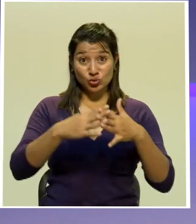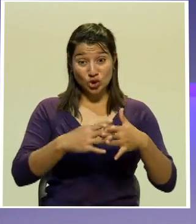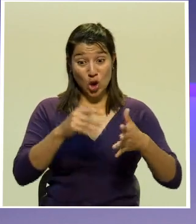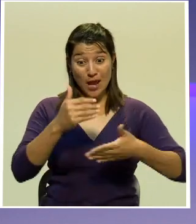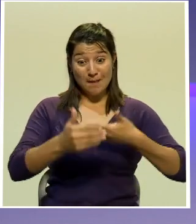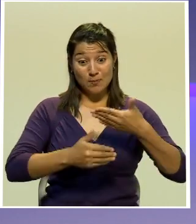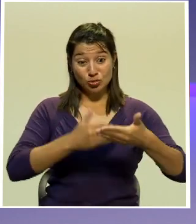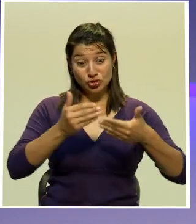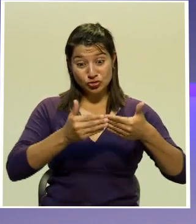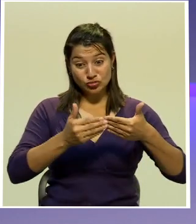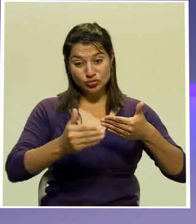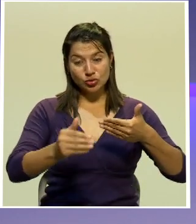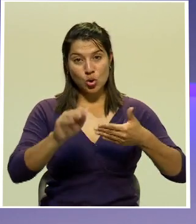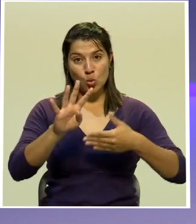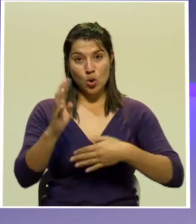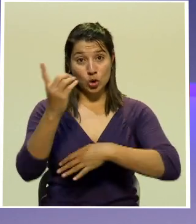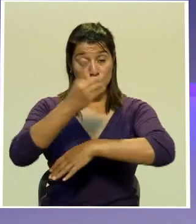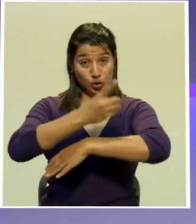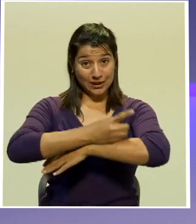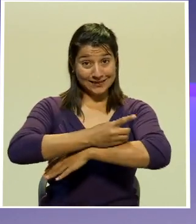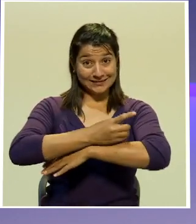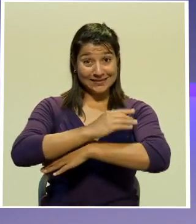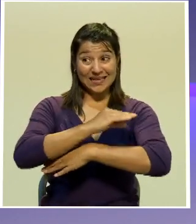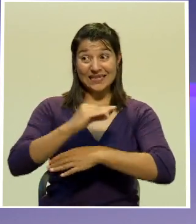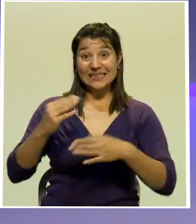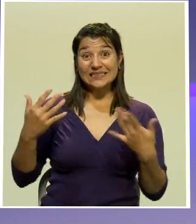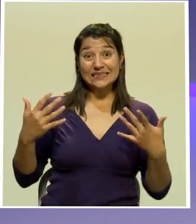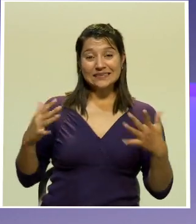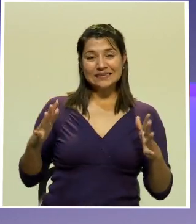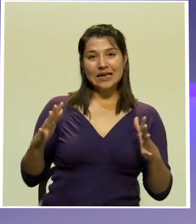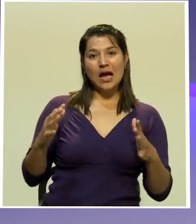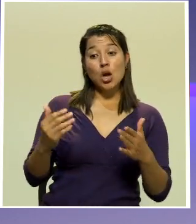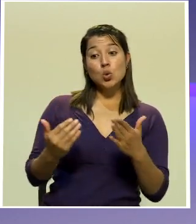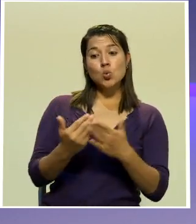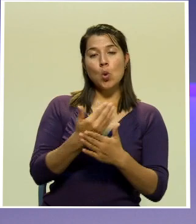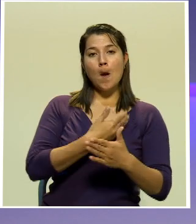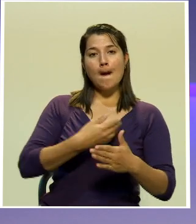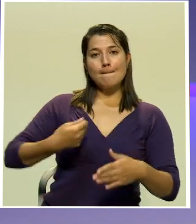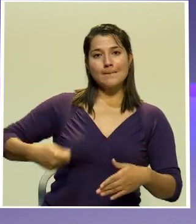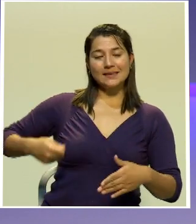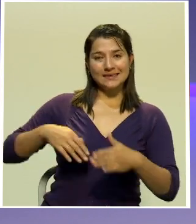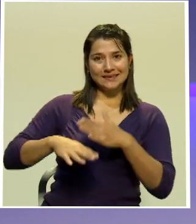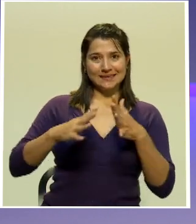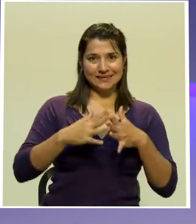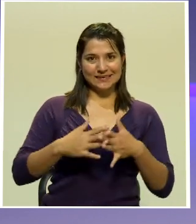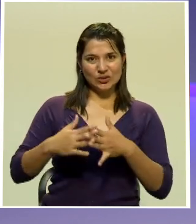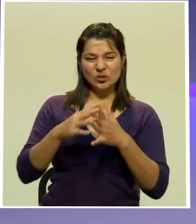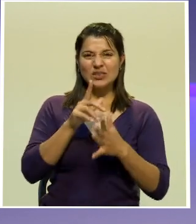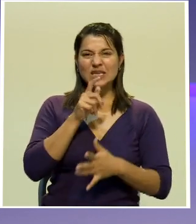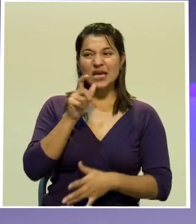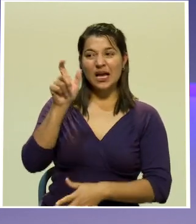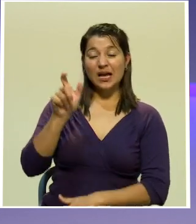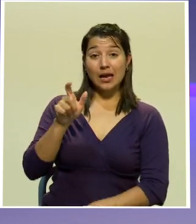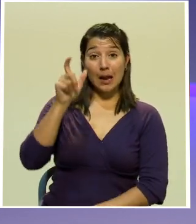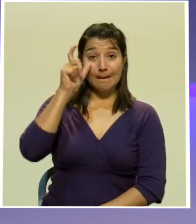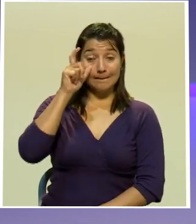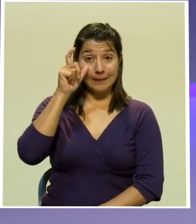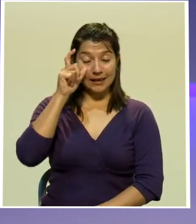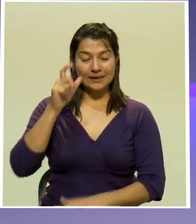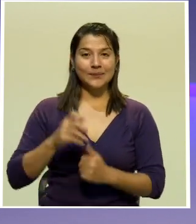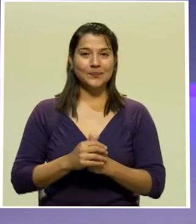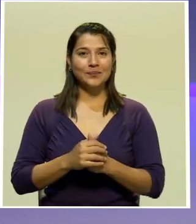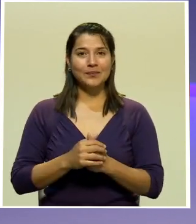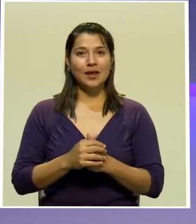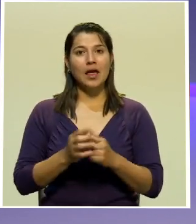Biden es, para casi todo el mundo, el nuevo presidente electo de los Estados Unidos. Desde el extranjero